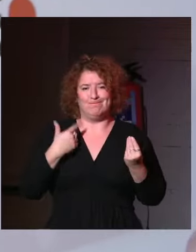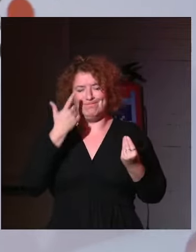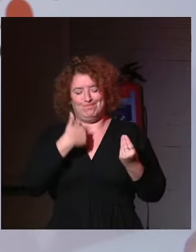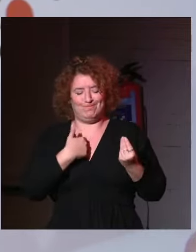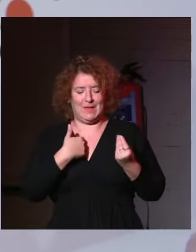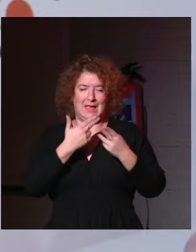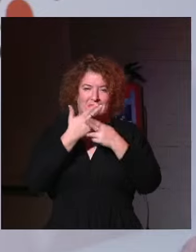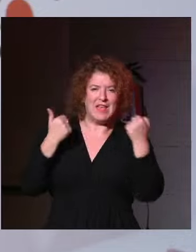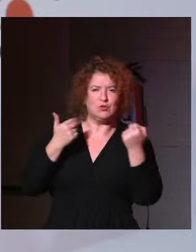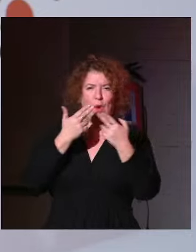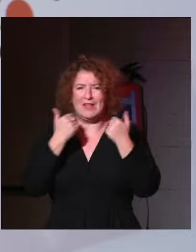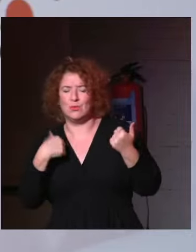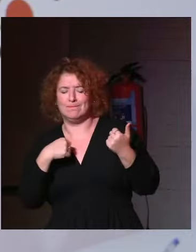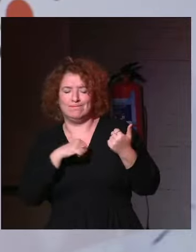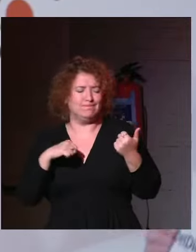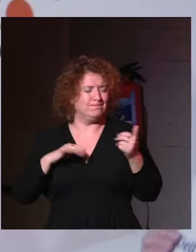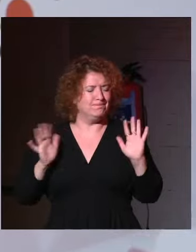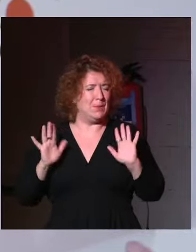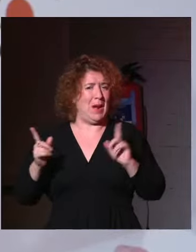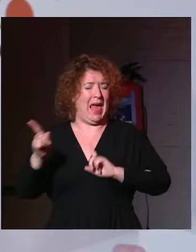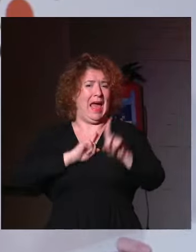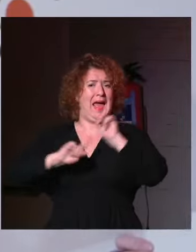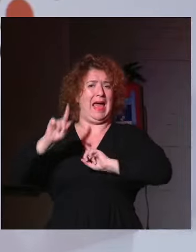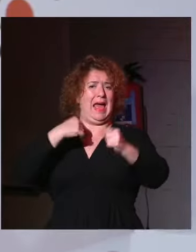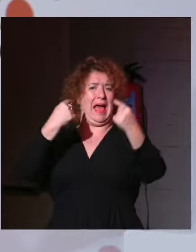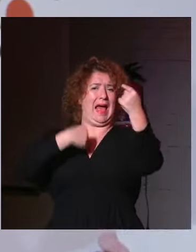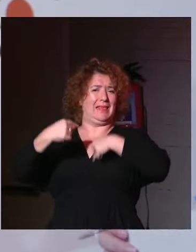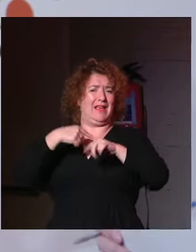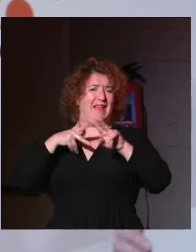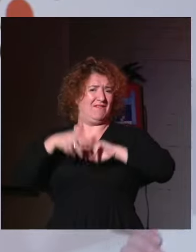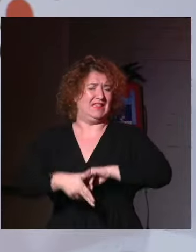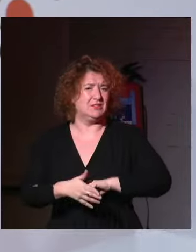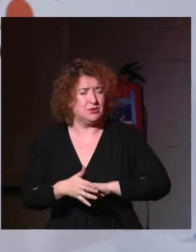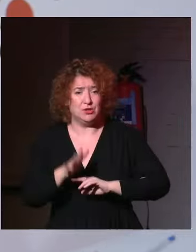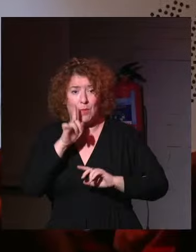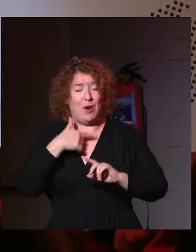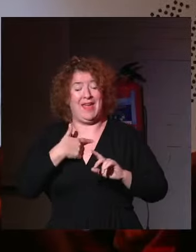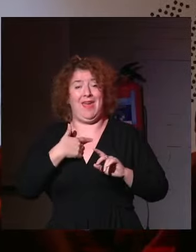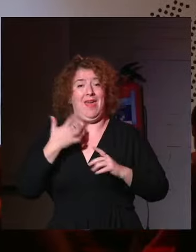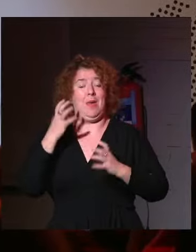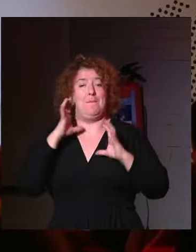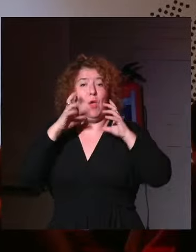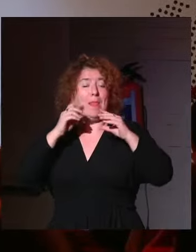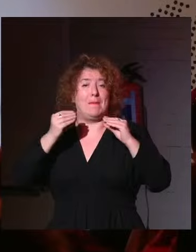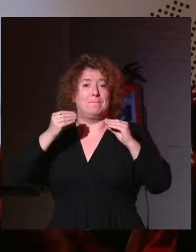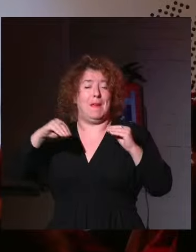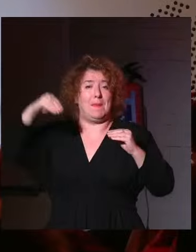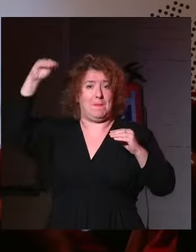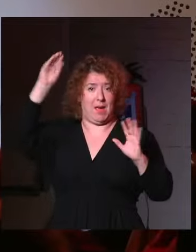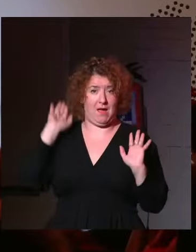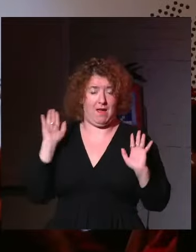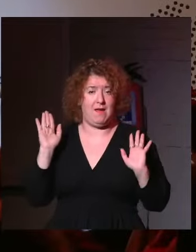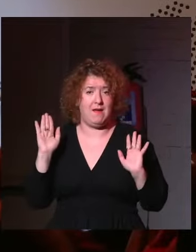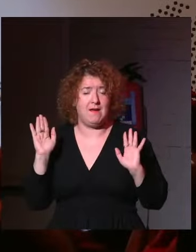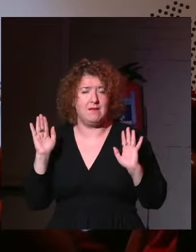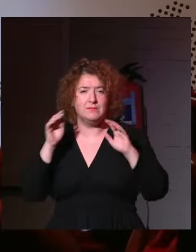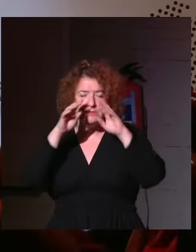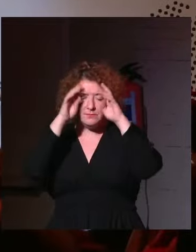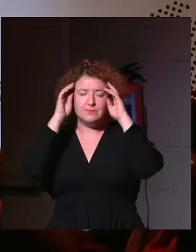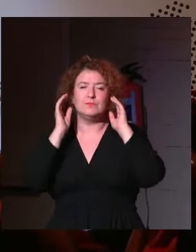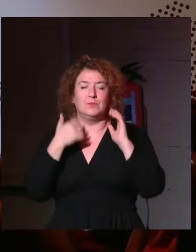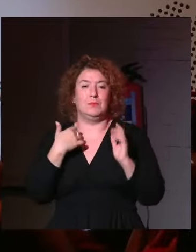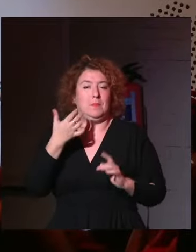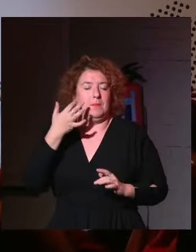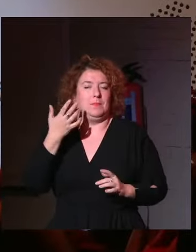violencia y no es solamente para que no me ataquen sino porque la violencia escalado y en este sentido también me parece interesante por ejemplo el